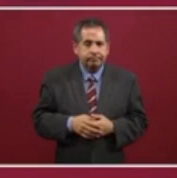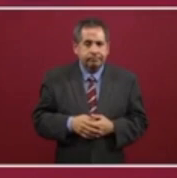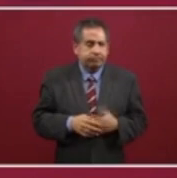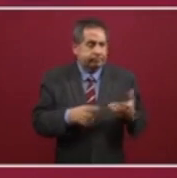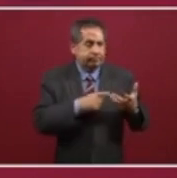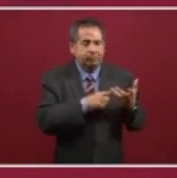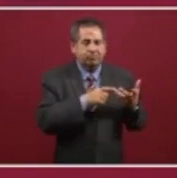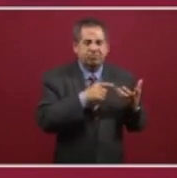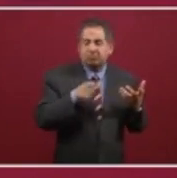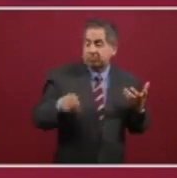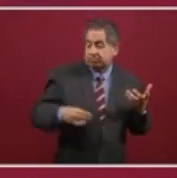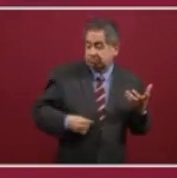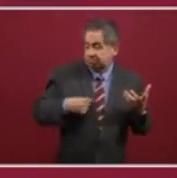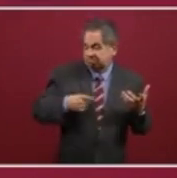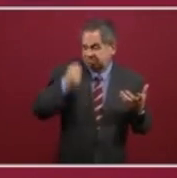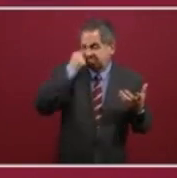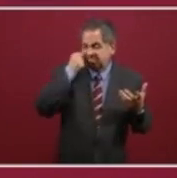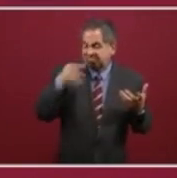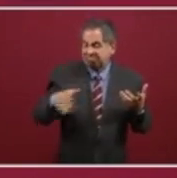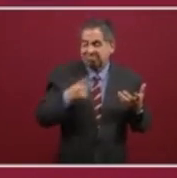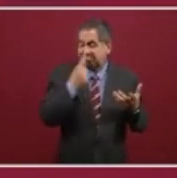la vida,